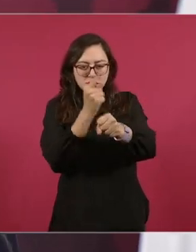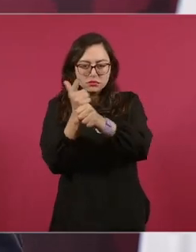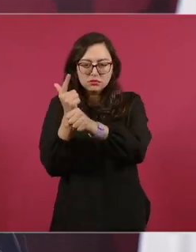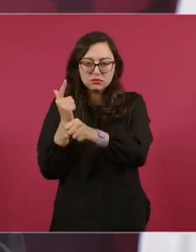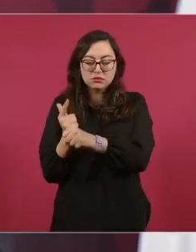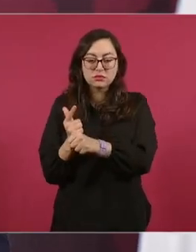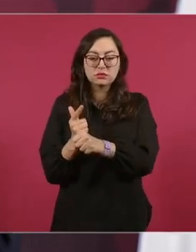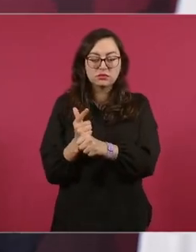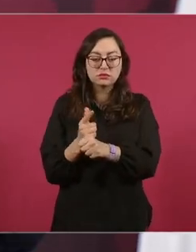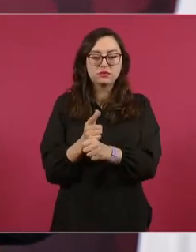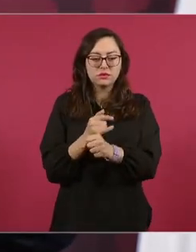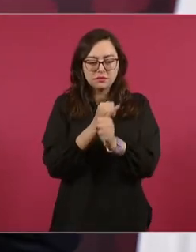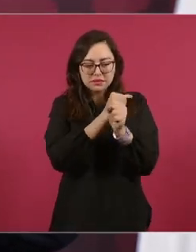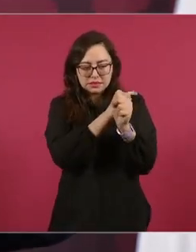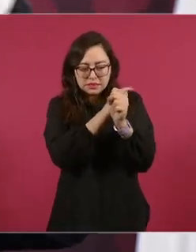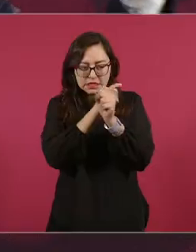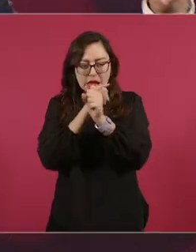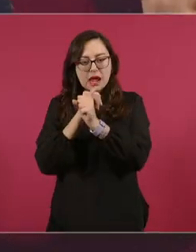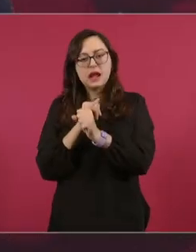de explorar